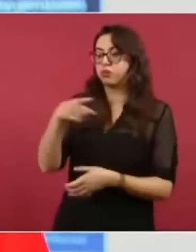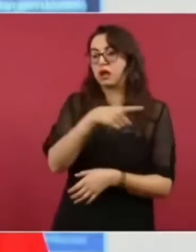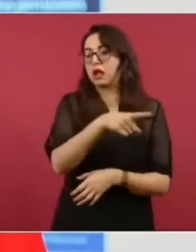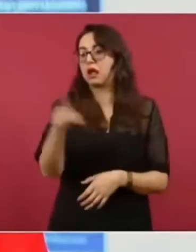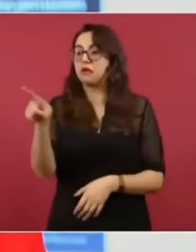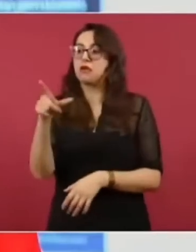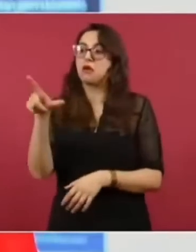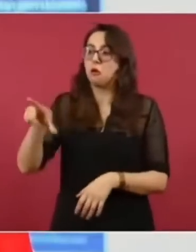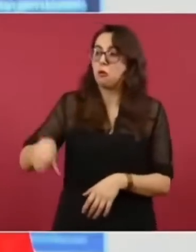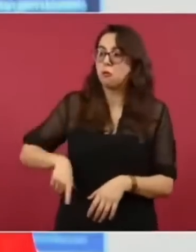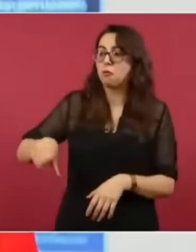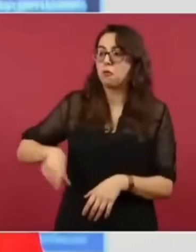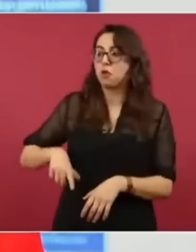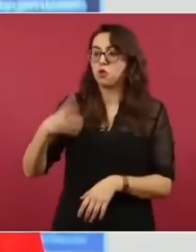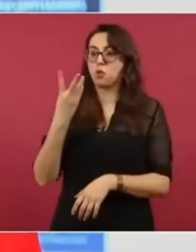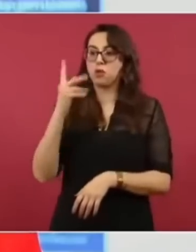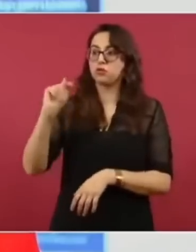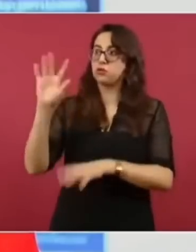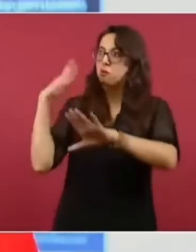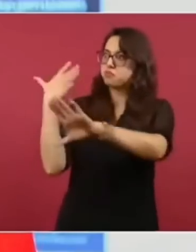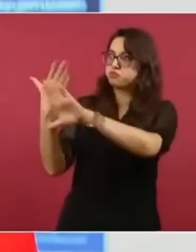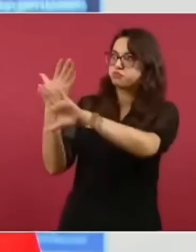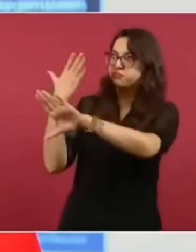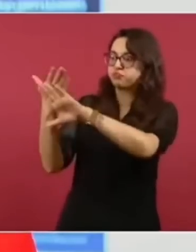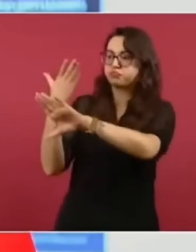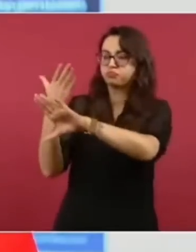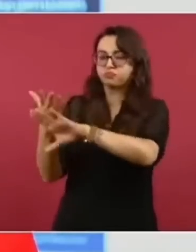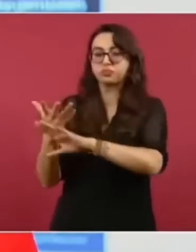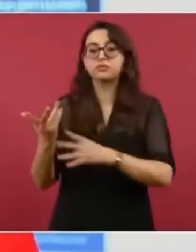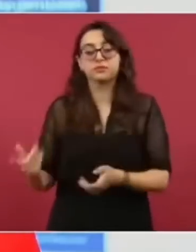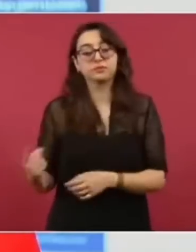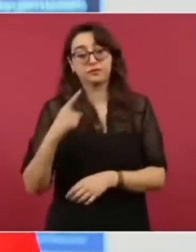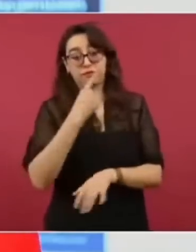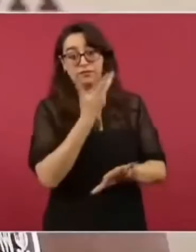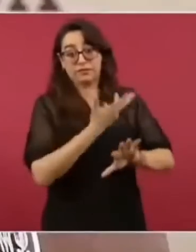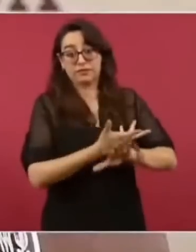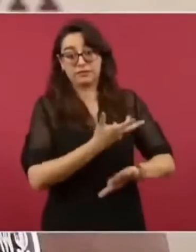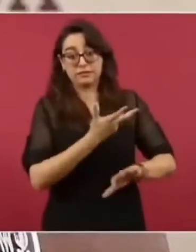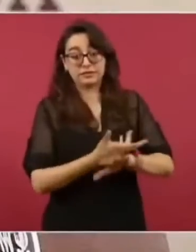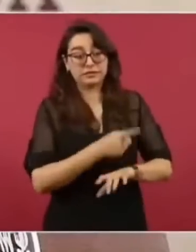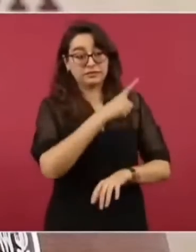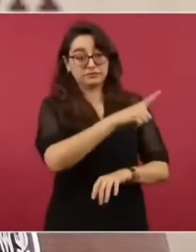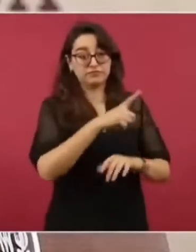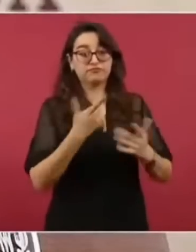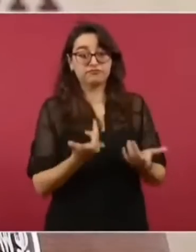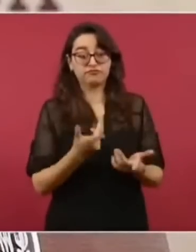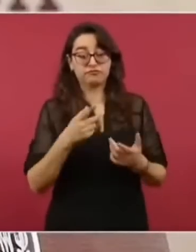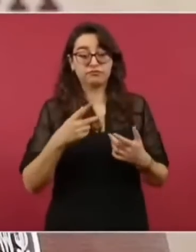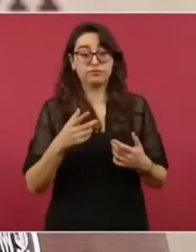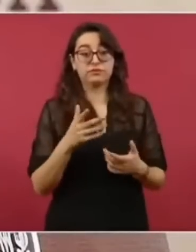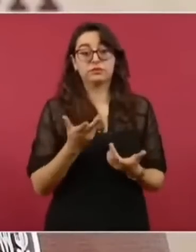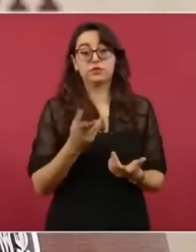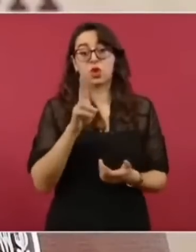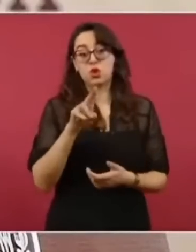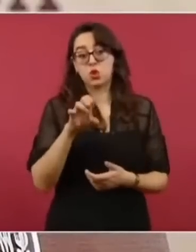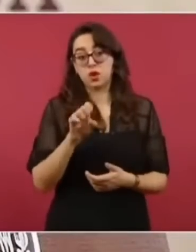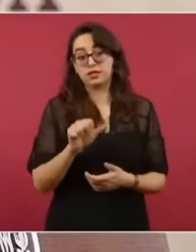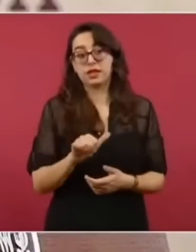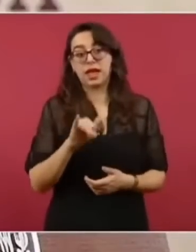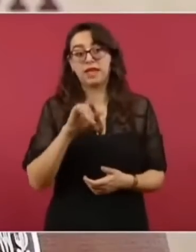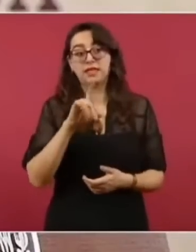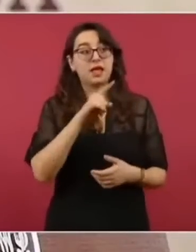4T", en la que consigna que el Departamento de Estado de Estados Unidos, así como la USAID, Agencia de los Estados Unidos para el